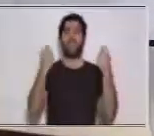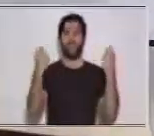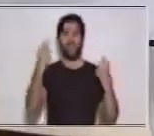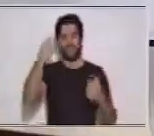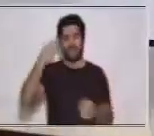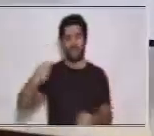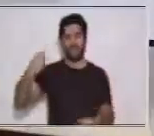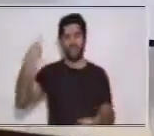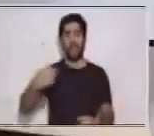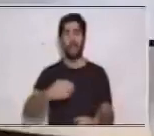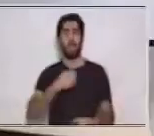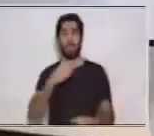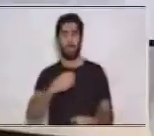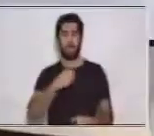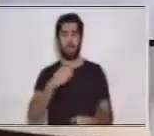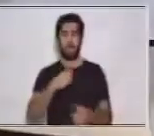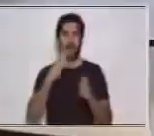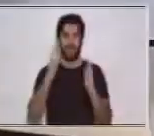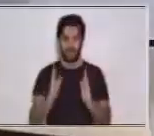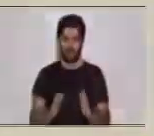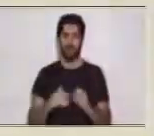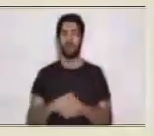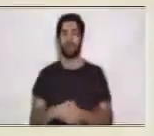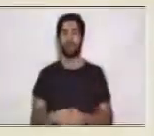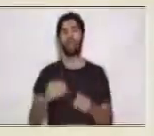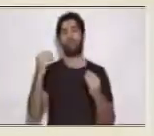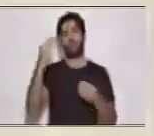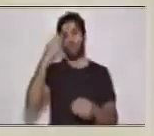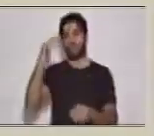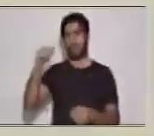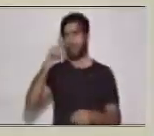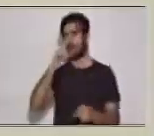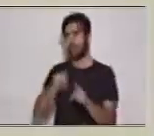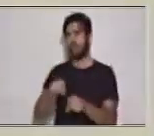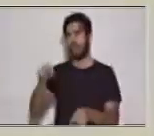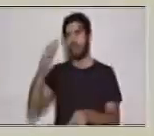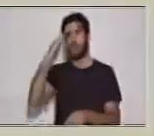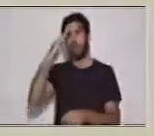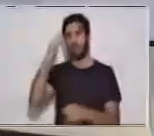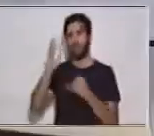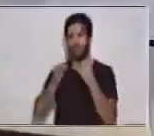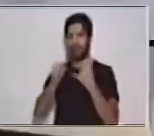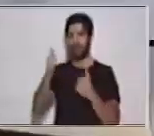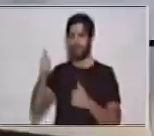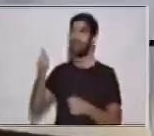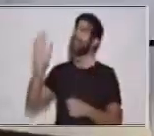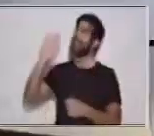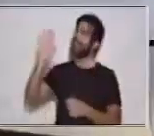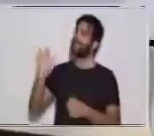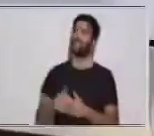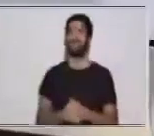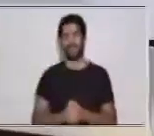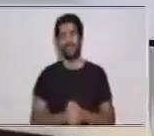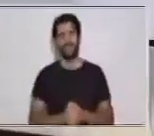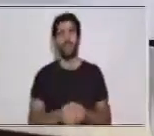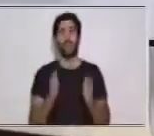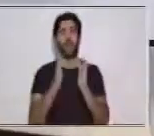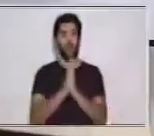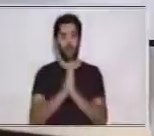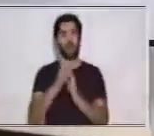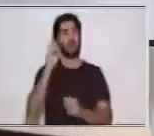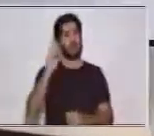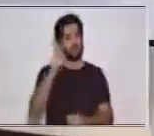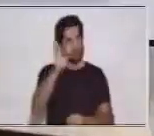del Maestro. Agradecemos a Pablo su colaboración en la interpretación de lengua de señas. Por favor,